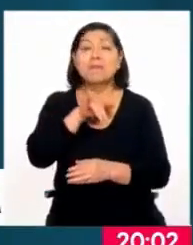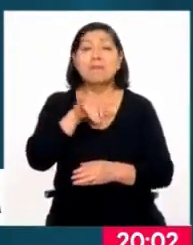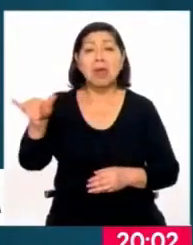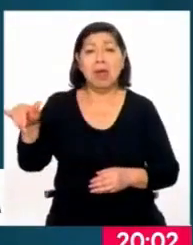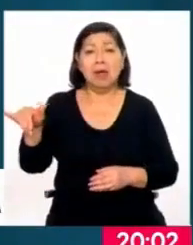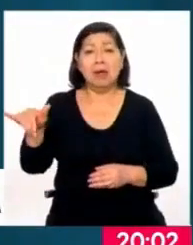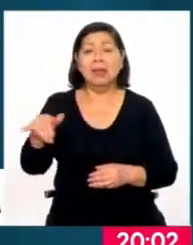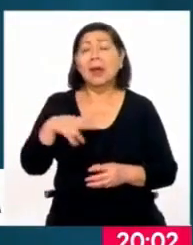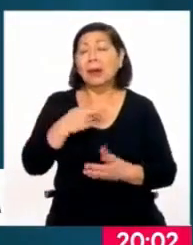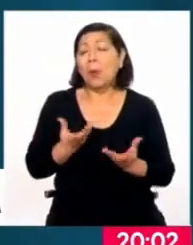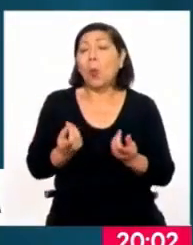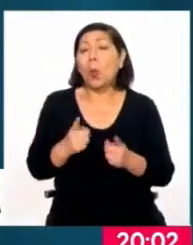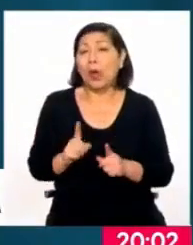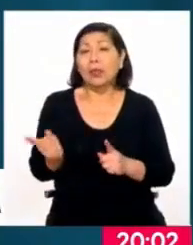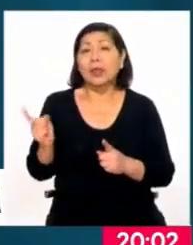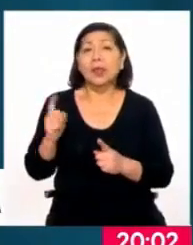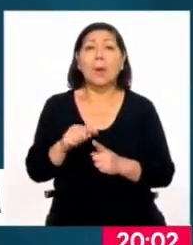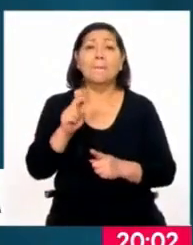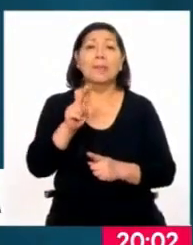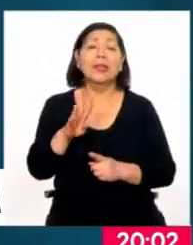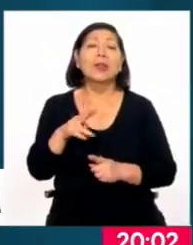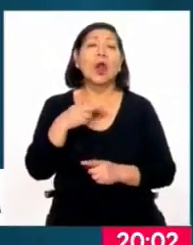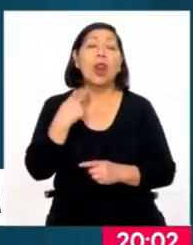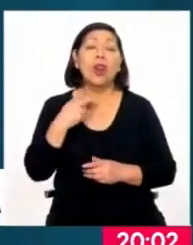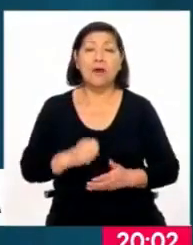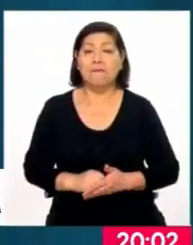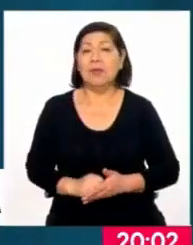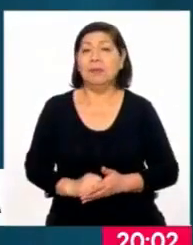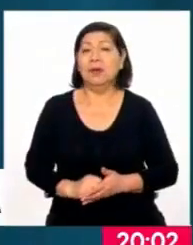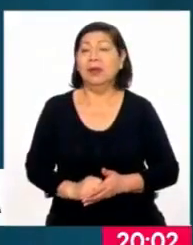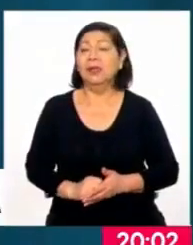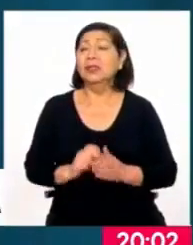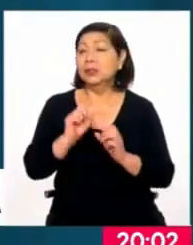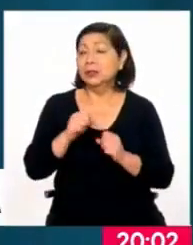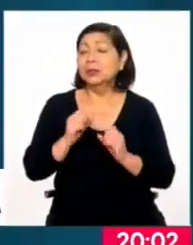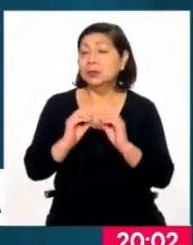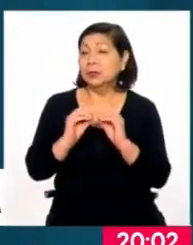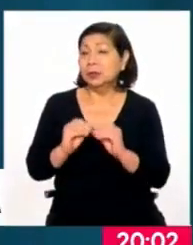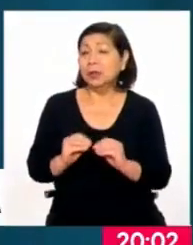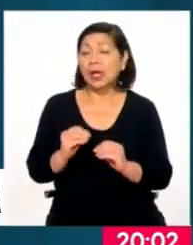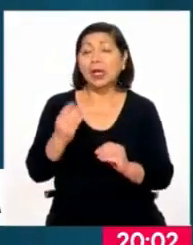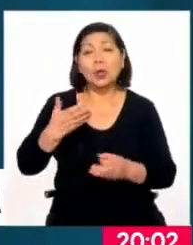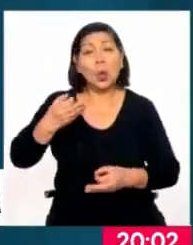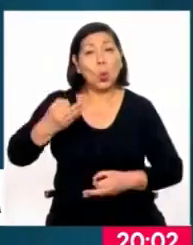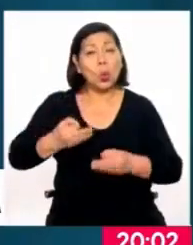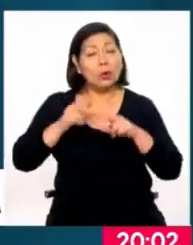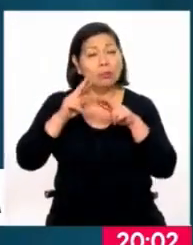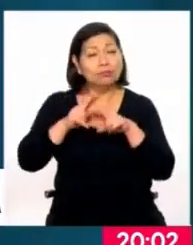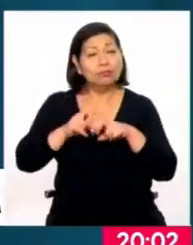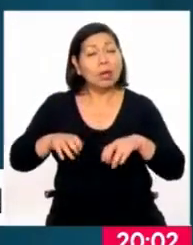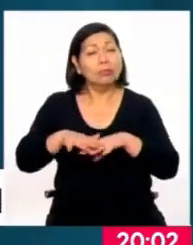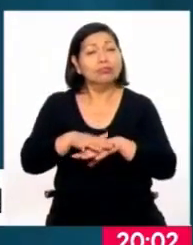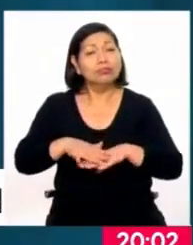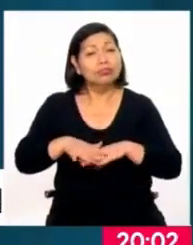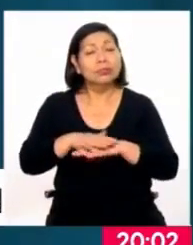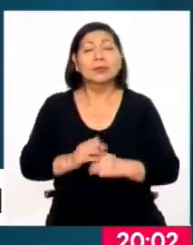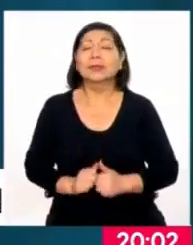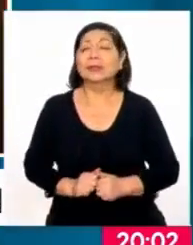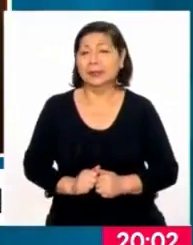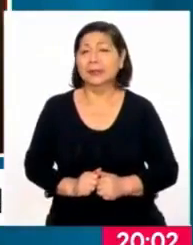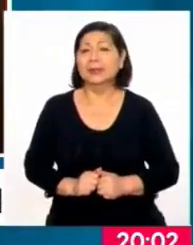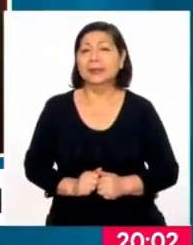en el interior del país hasta el 25 de noviembre, según la autorización otorgada por el 5º Juzgado de Investigación Preparatoria